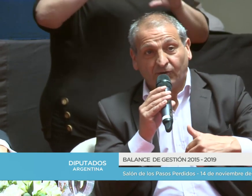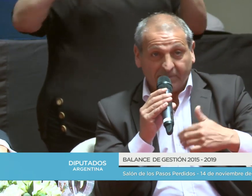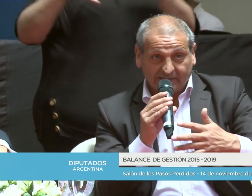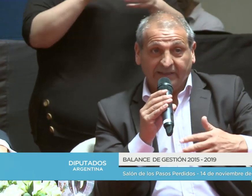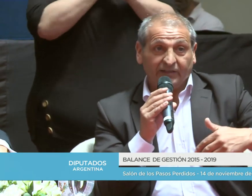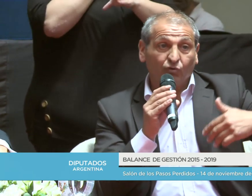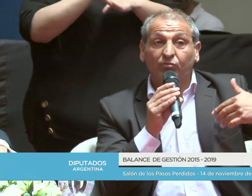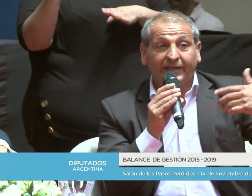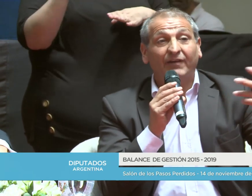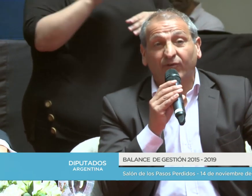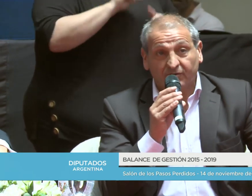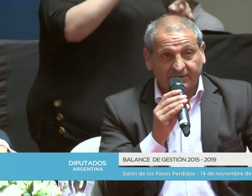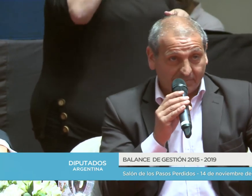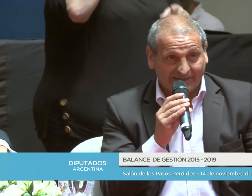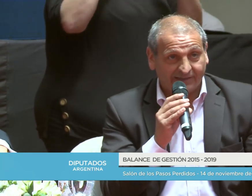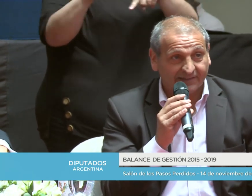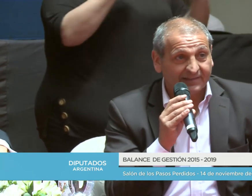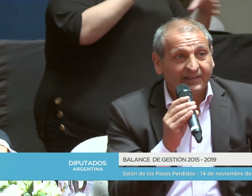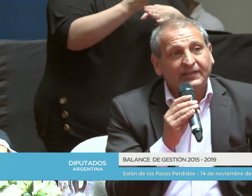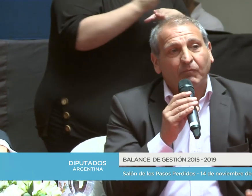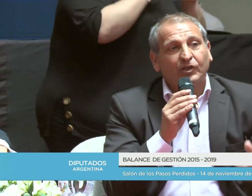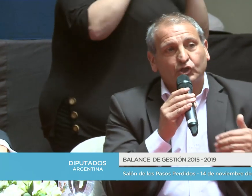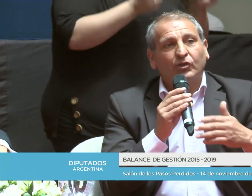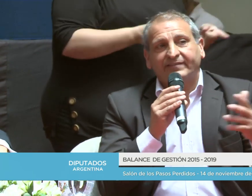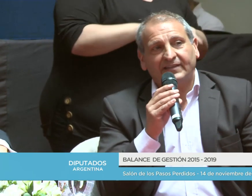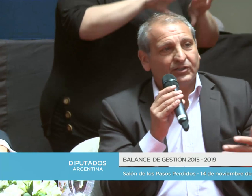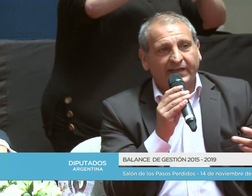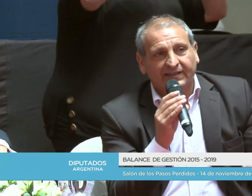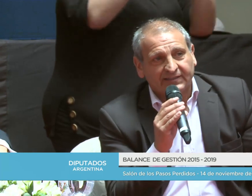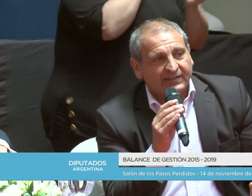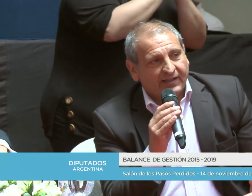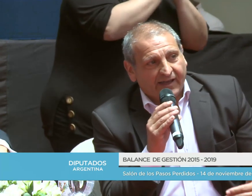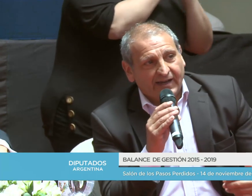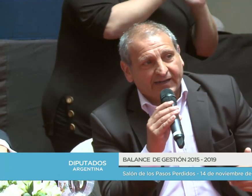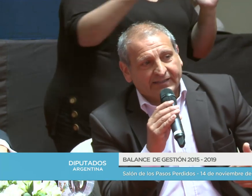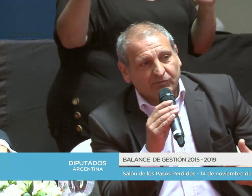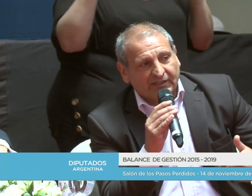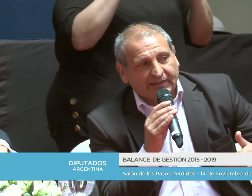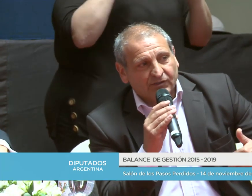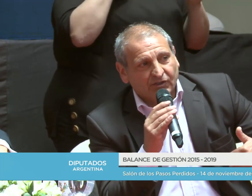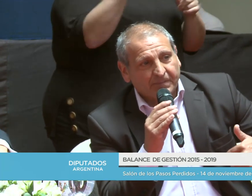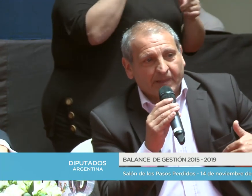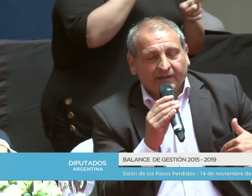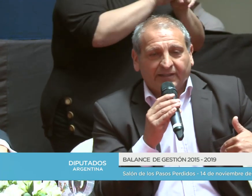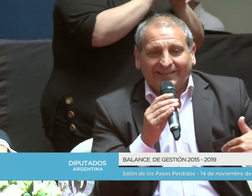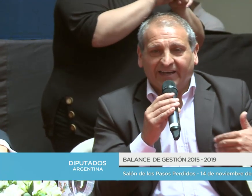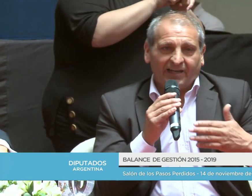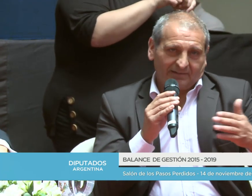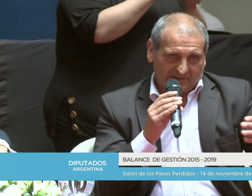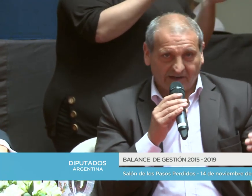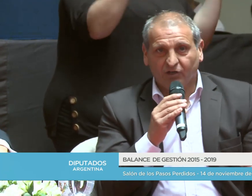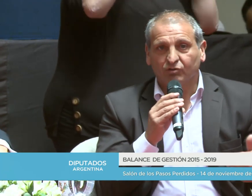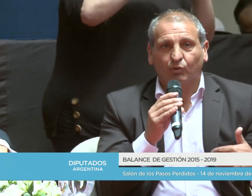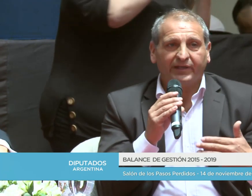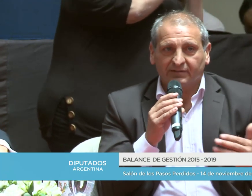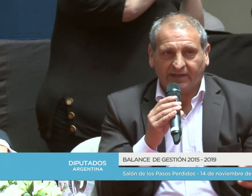espacio aparte, incluso un teléfono aparte. Bueno, toda esa historia es la que estamos tratando de tejer